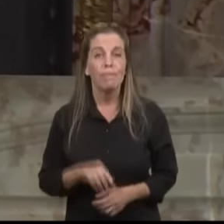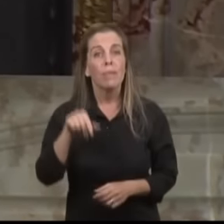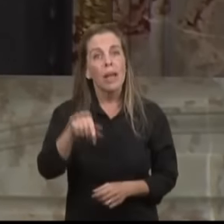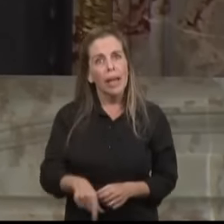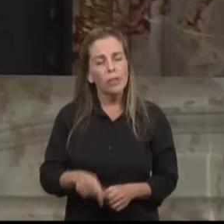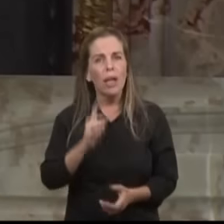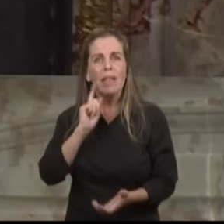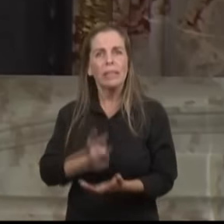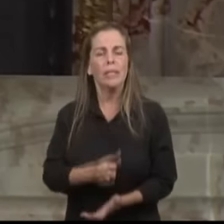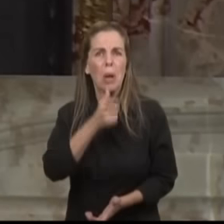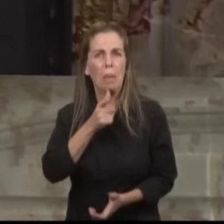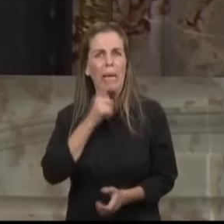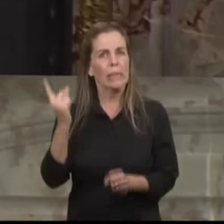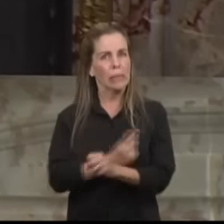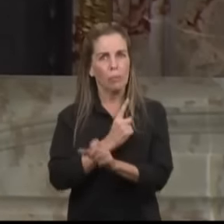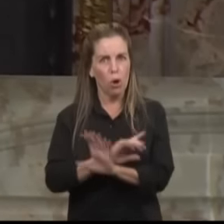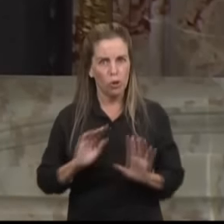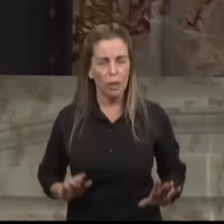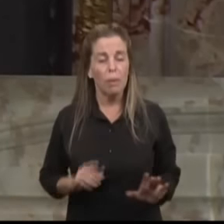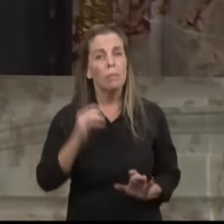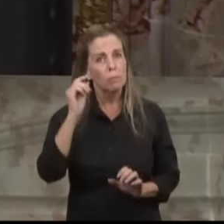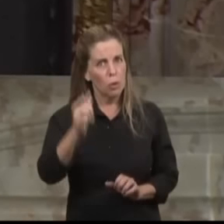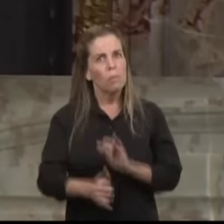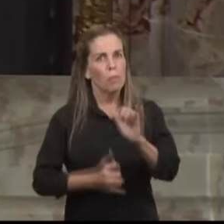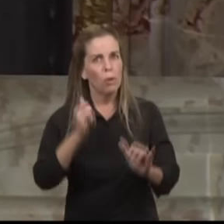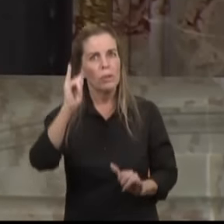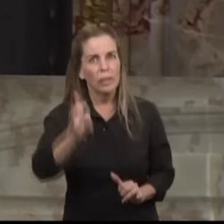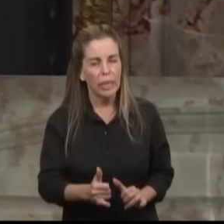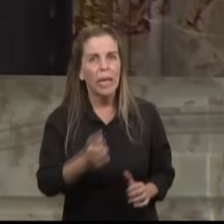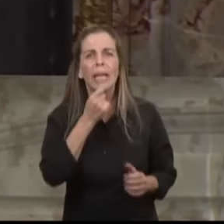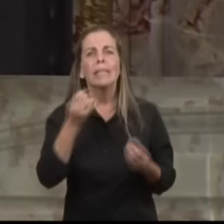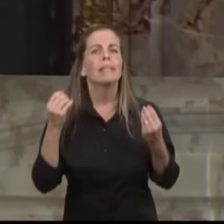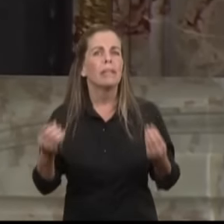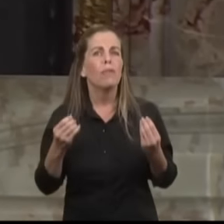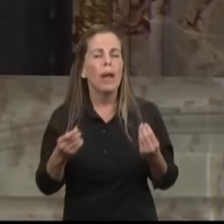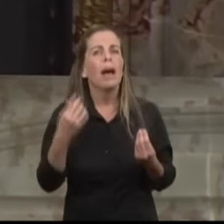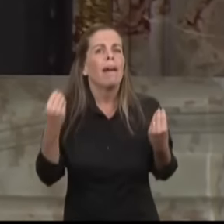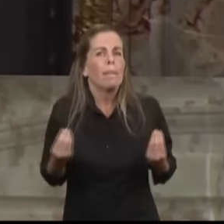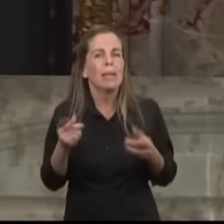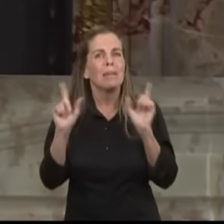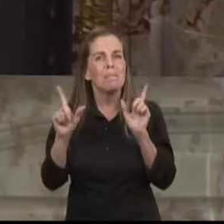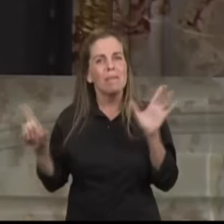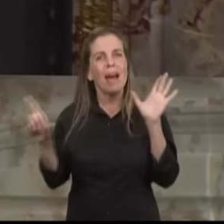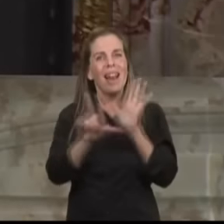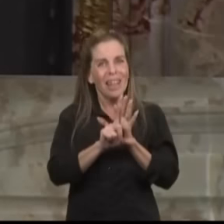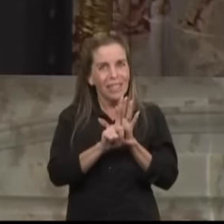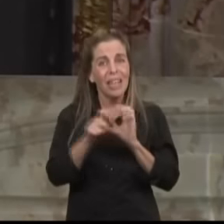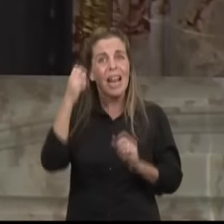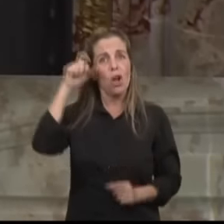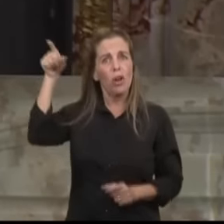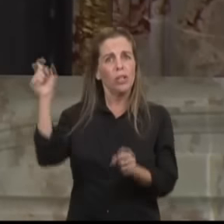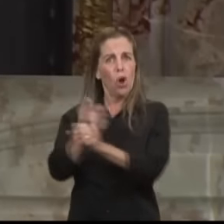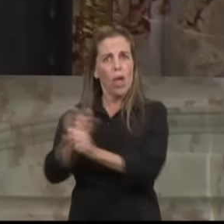parecen abstractas, pero permítanme contarles qué pasaría si tuviéramos que ratificar las leyes que hoy celebra el